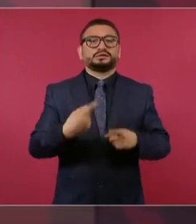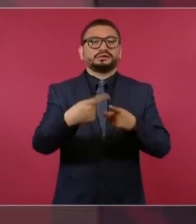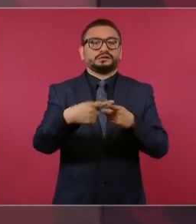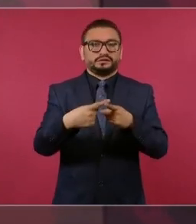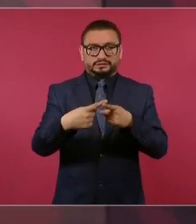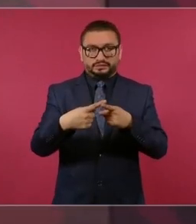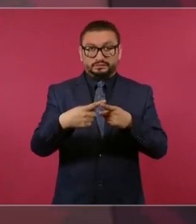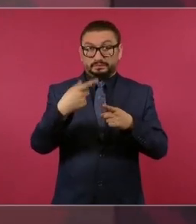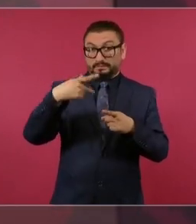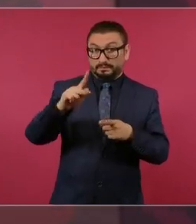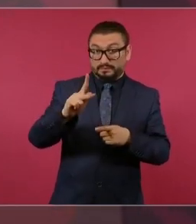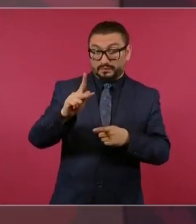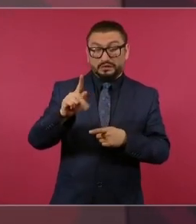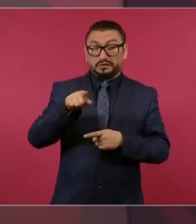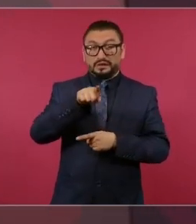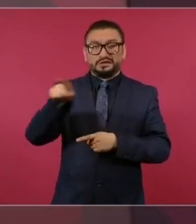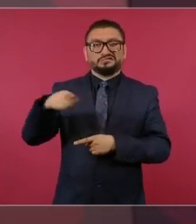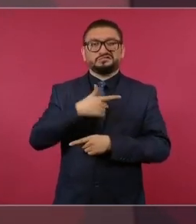Pero no les gusta